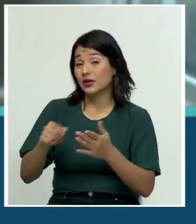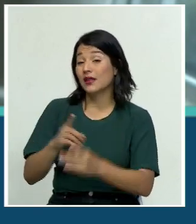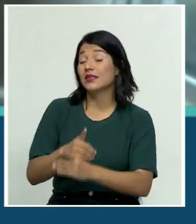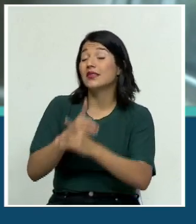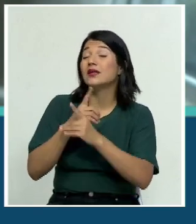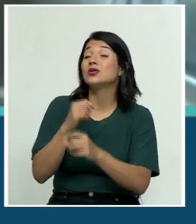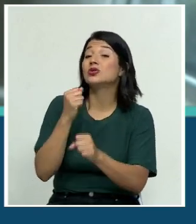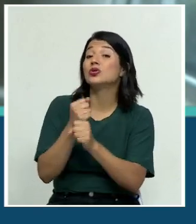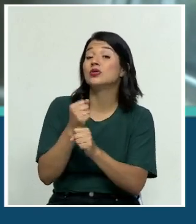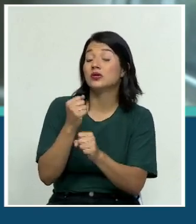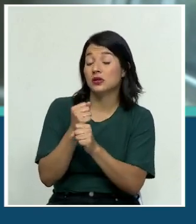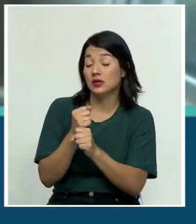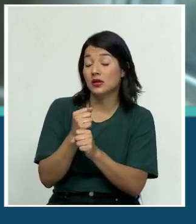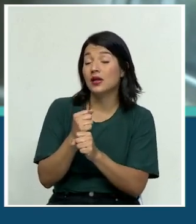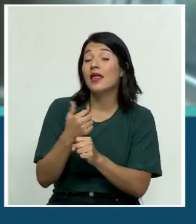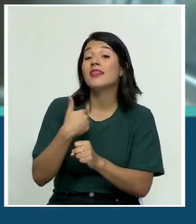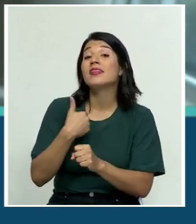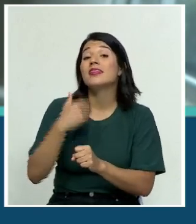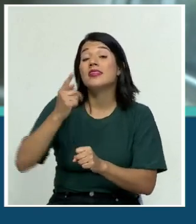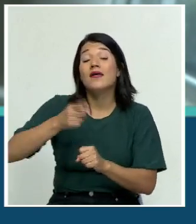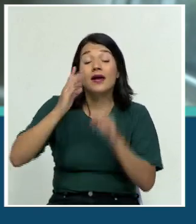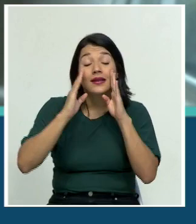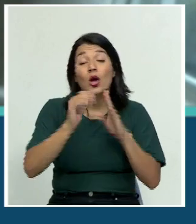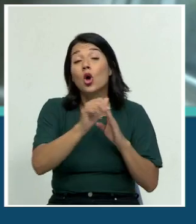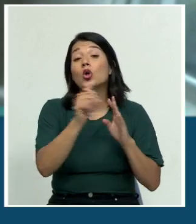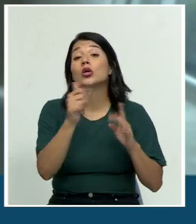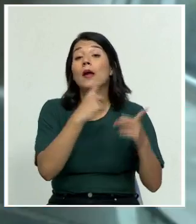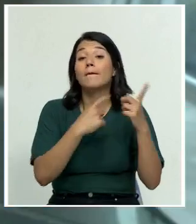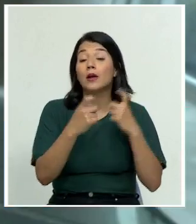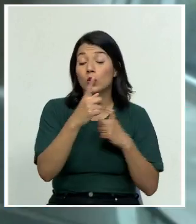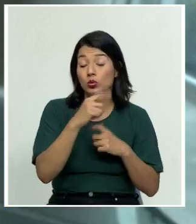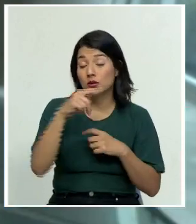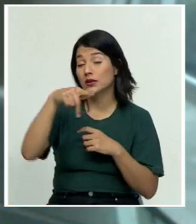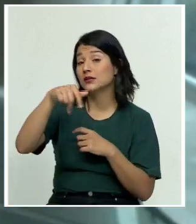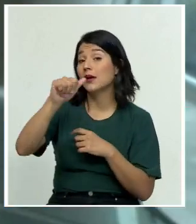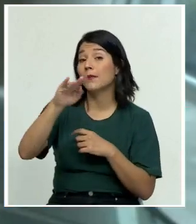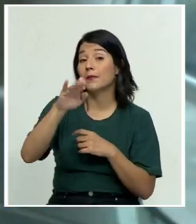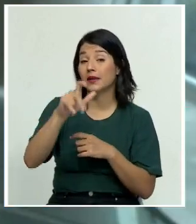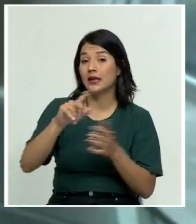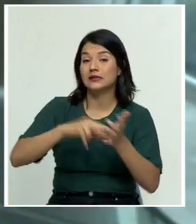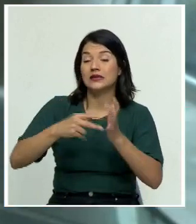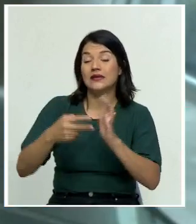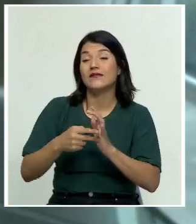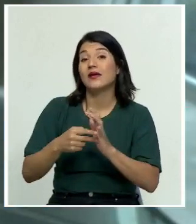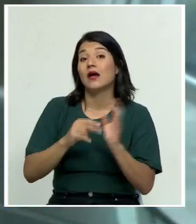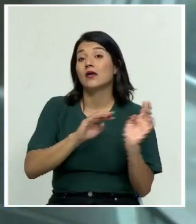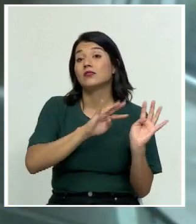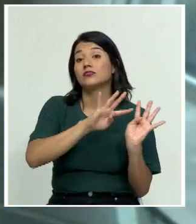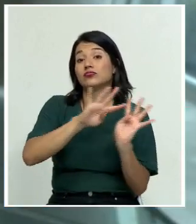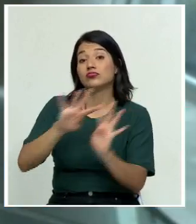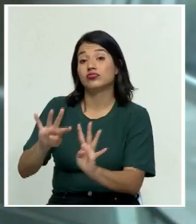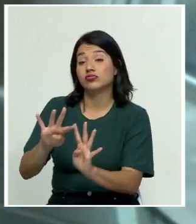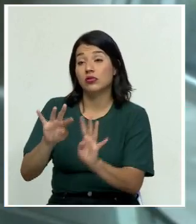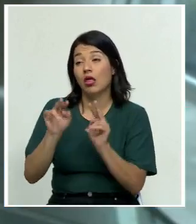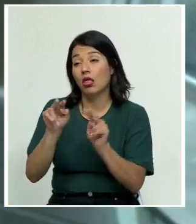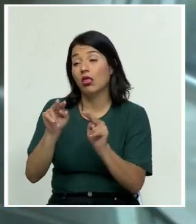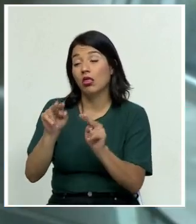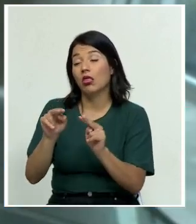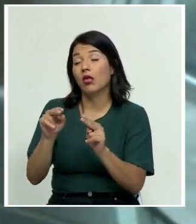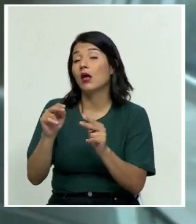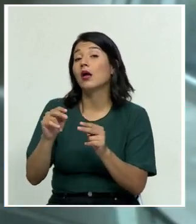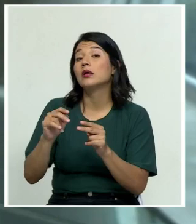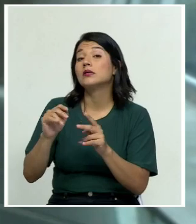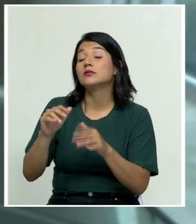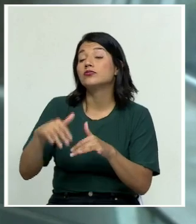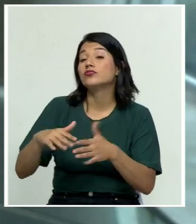otras consultas, como por ejemplo en materia penal, lo cual significa que se recarguen de trabajo pese a que esto no se ve reflejado en las